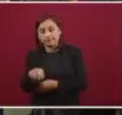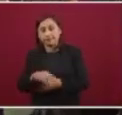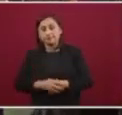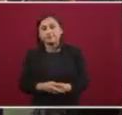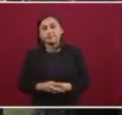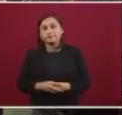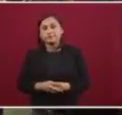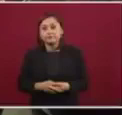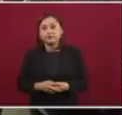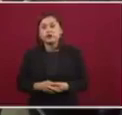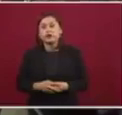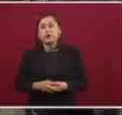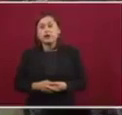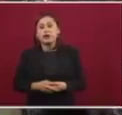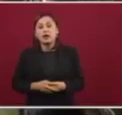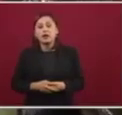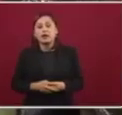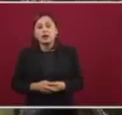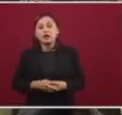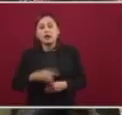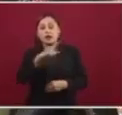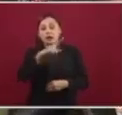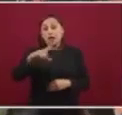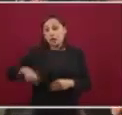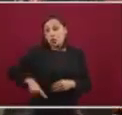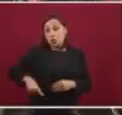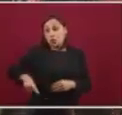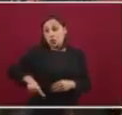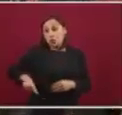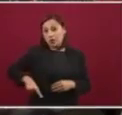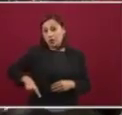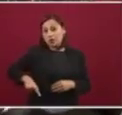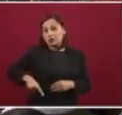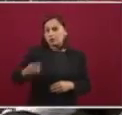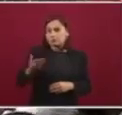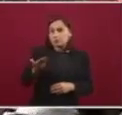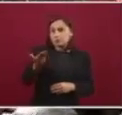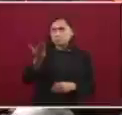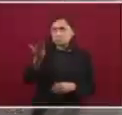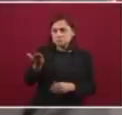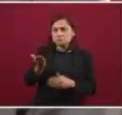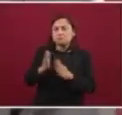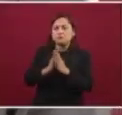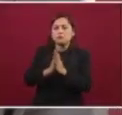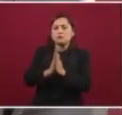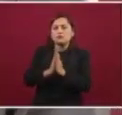gobierno municipal de Naucalpan para la